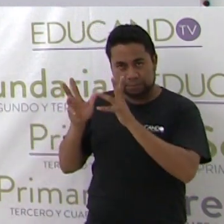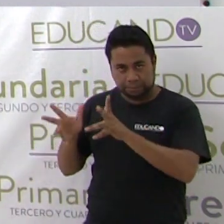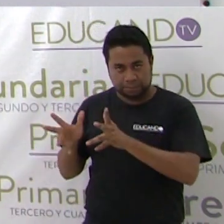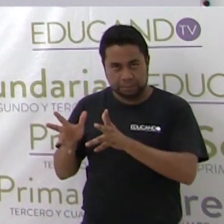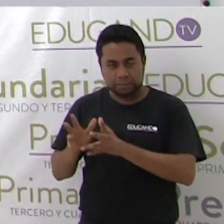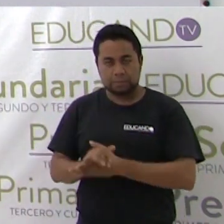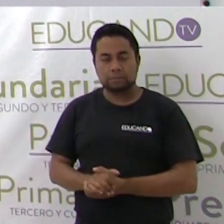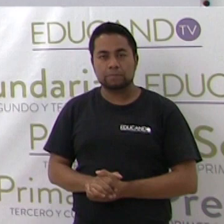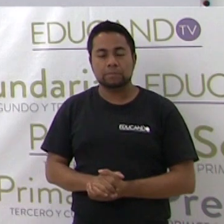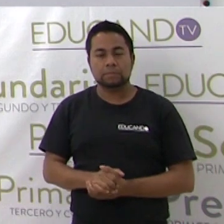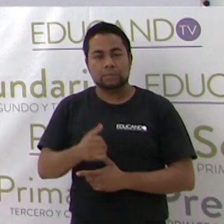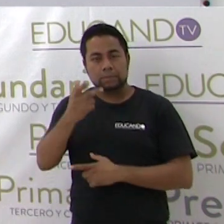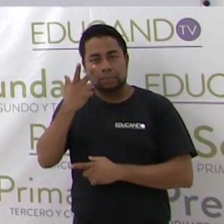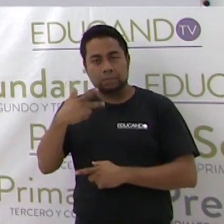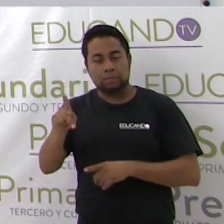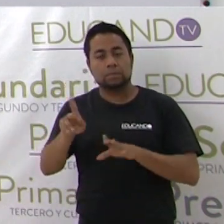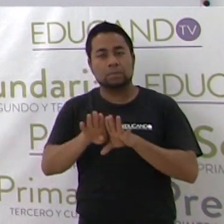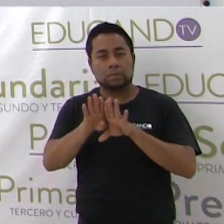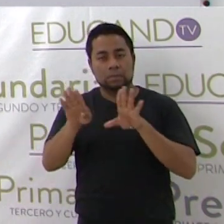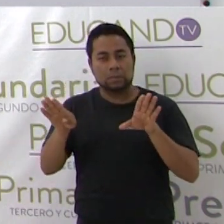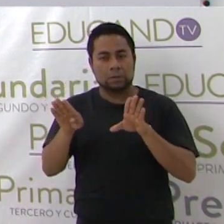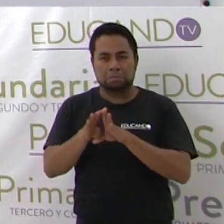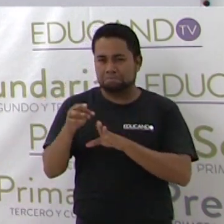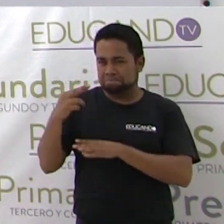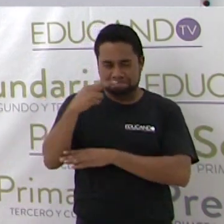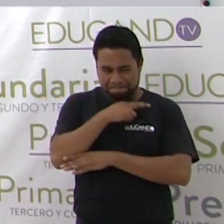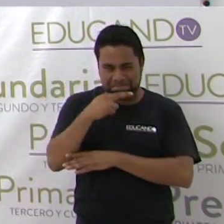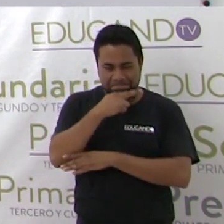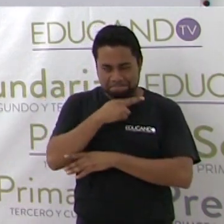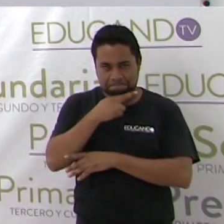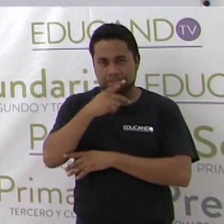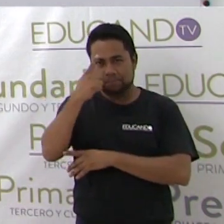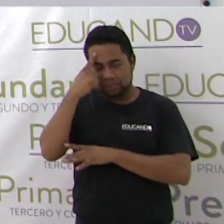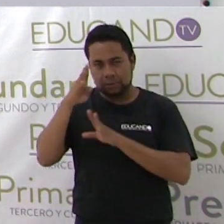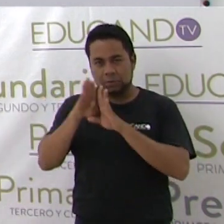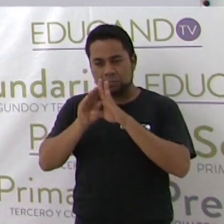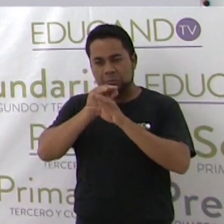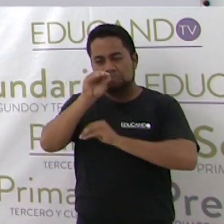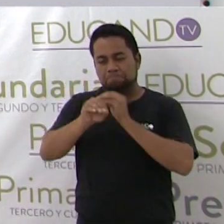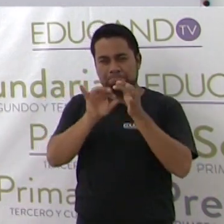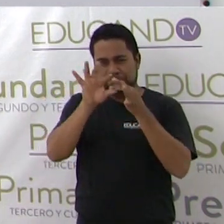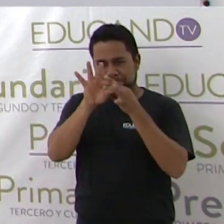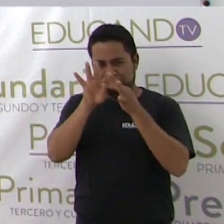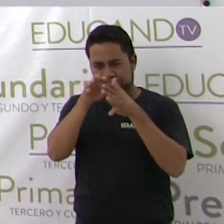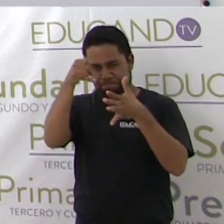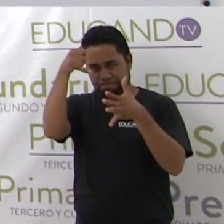pero vamos con otra oración importante para poder determinar lo que te quiero explicar.